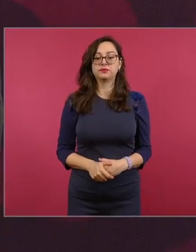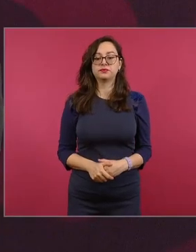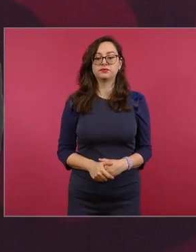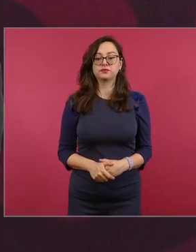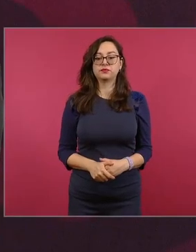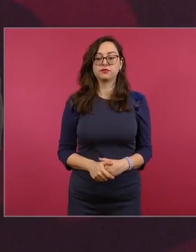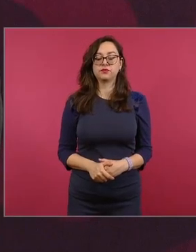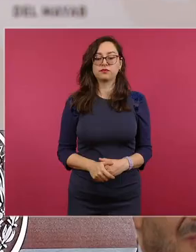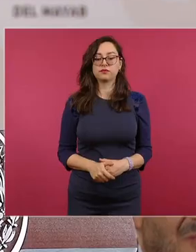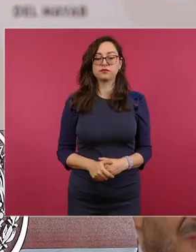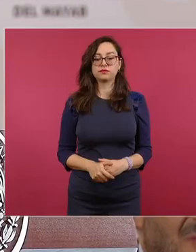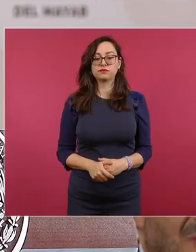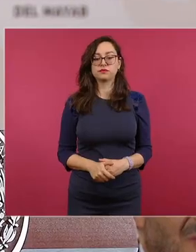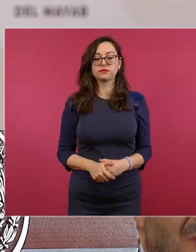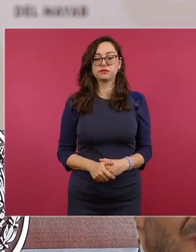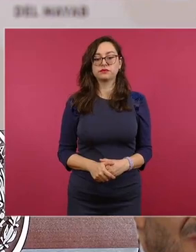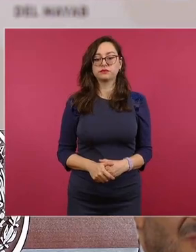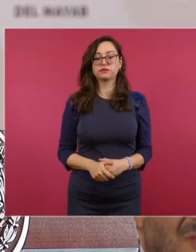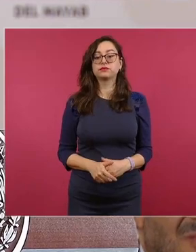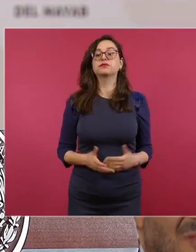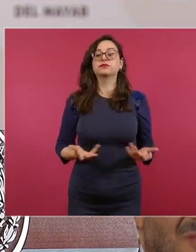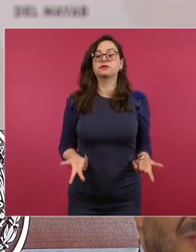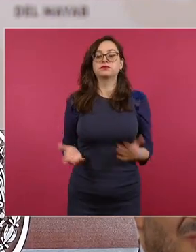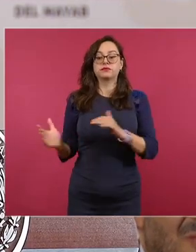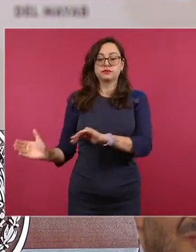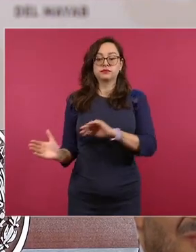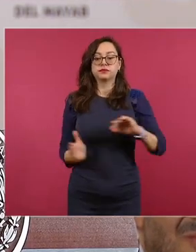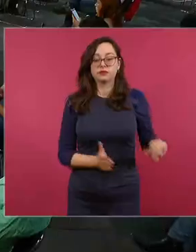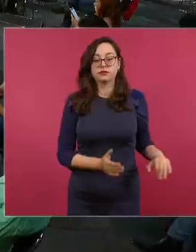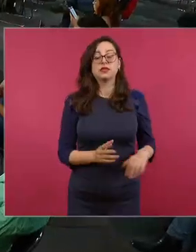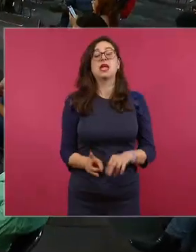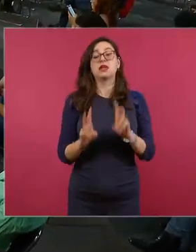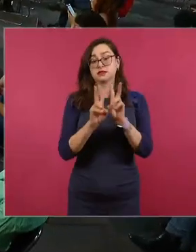se sepa que como